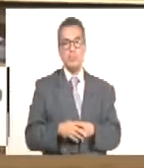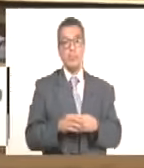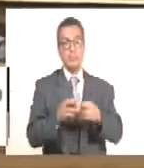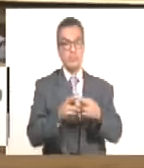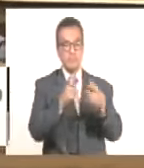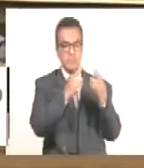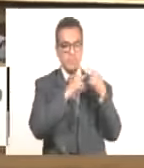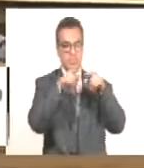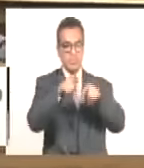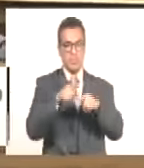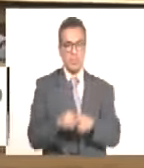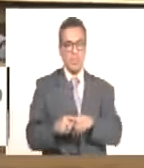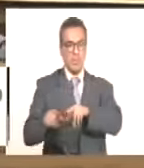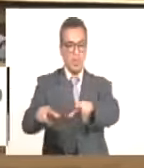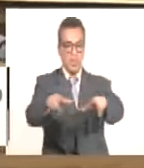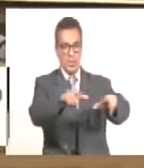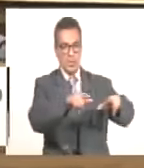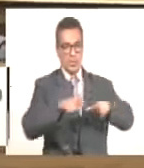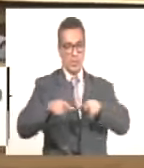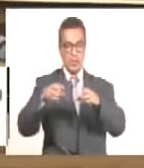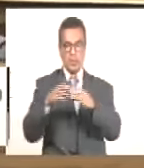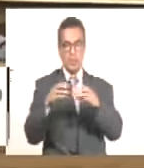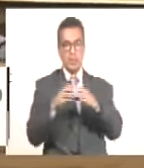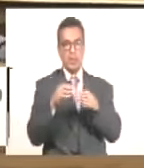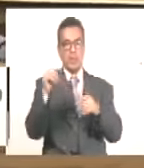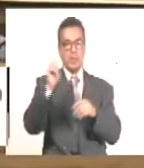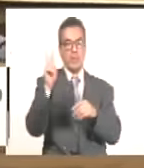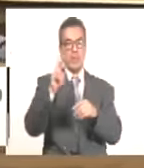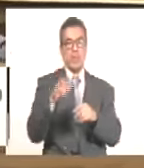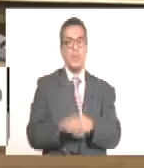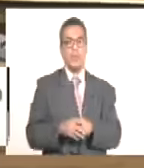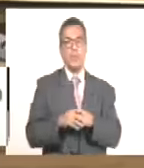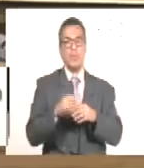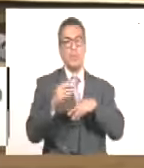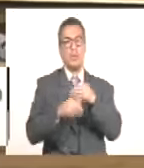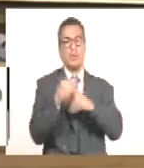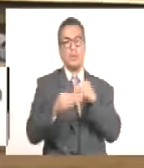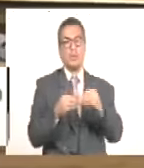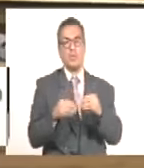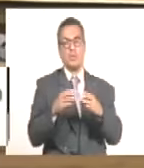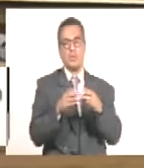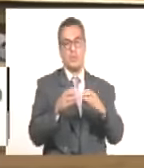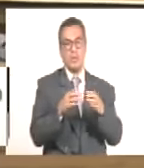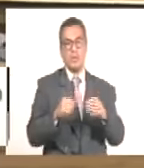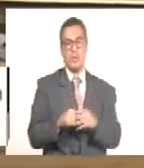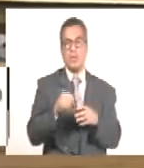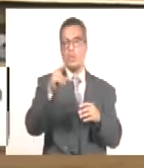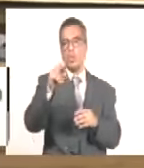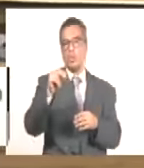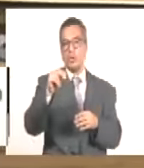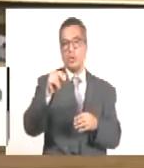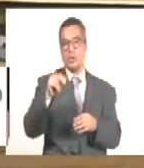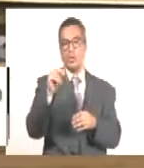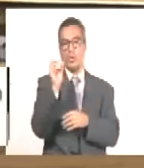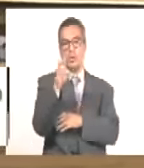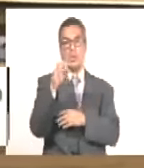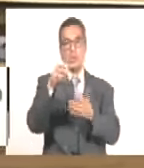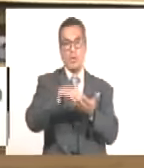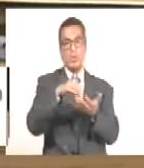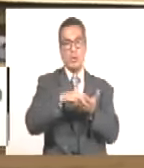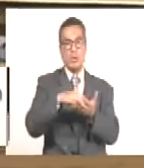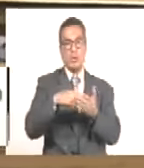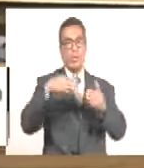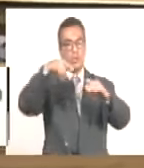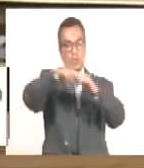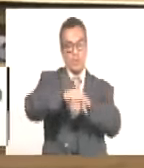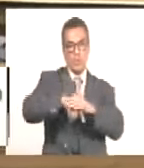reposicionar el espacio del Parlamento venezolano en su condición de parlamento, no en su condición de cueva